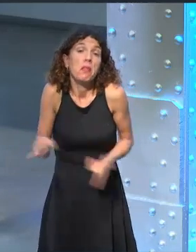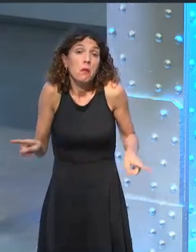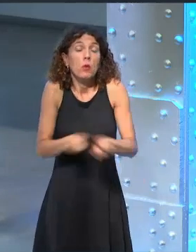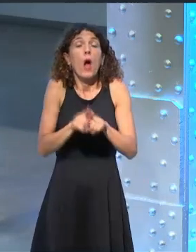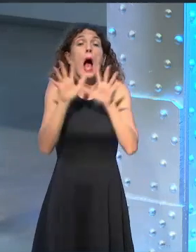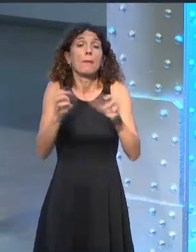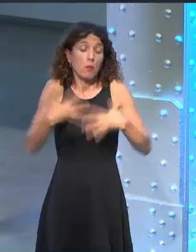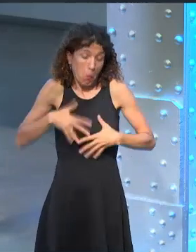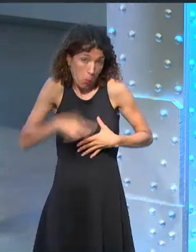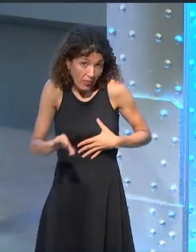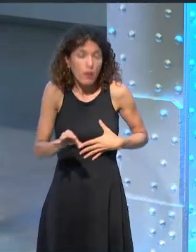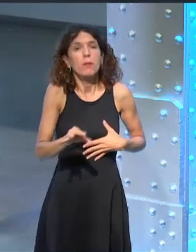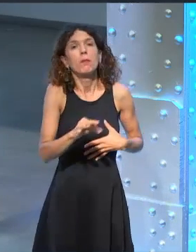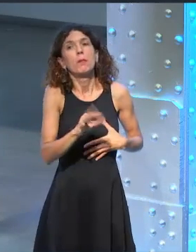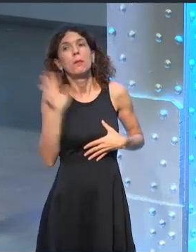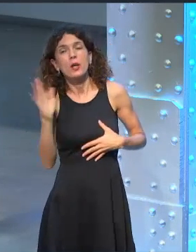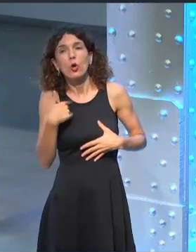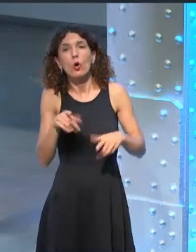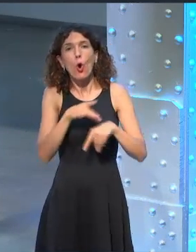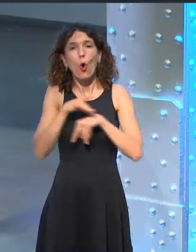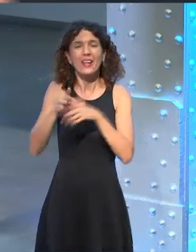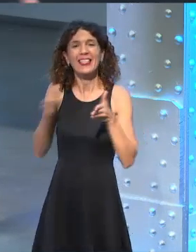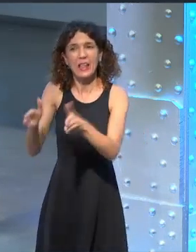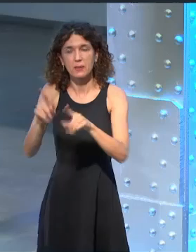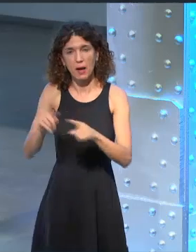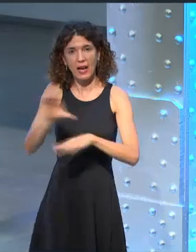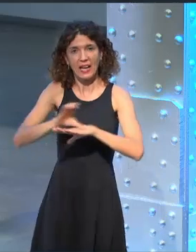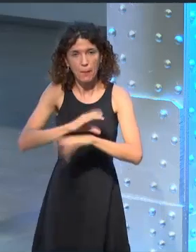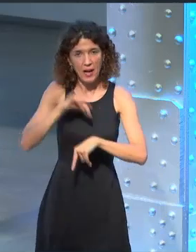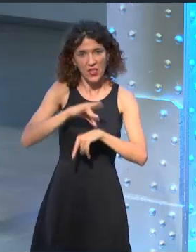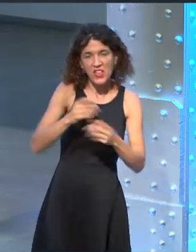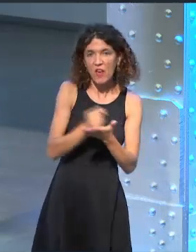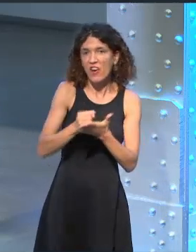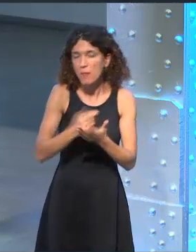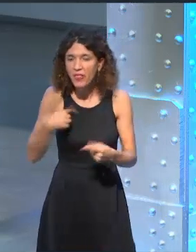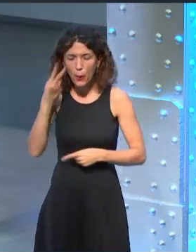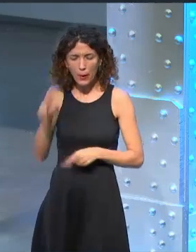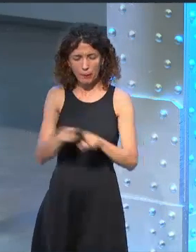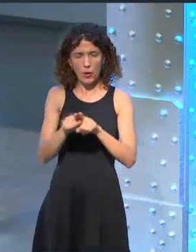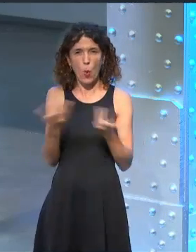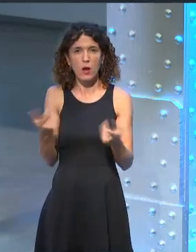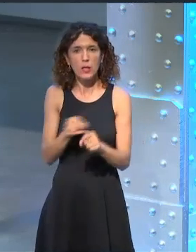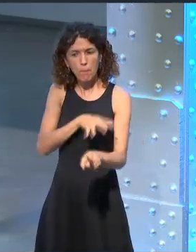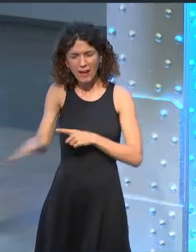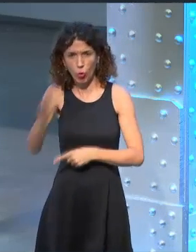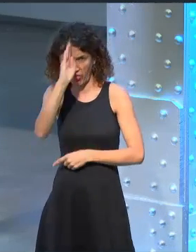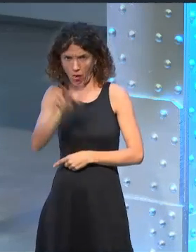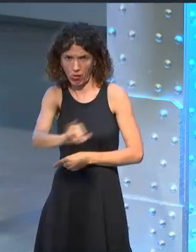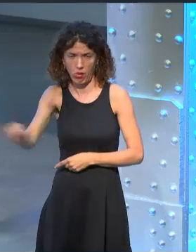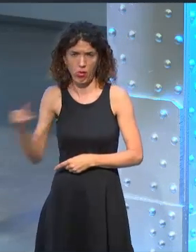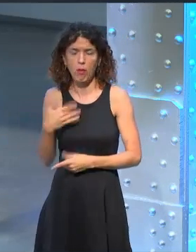es aprendido, pero la mujer suele orientarse, por lo tanto, carreras como medicina, farmacia, donde ves un impacto directo,